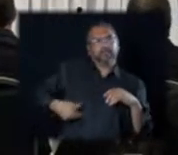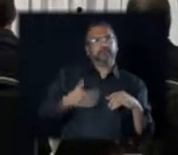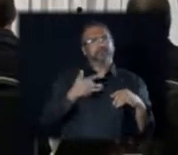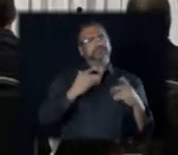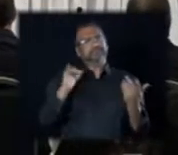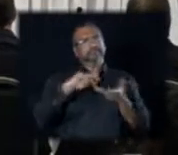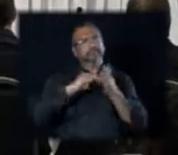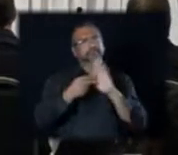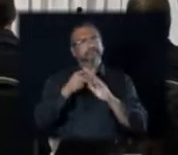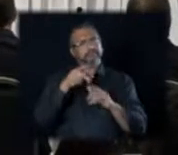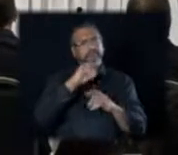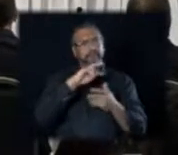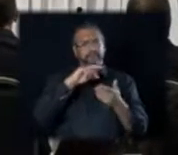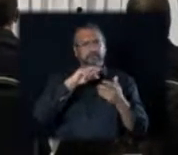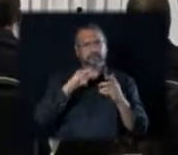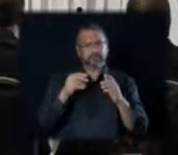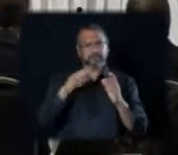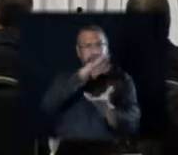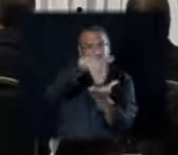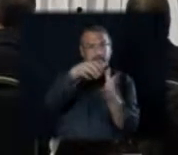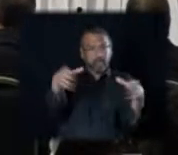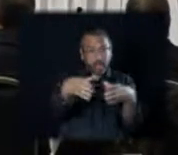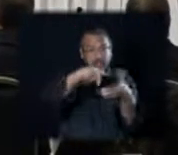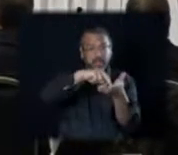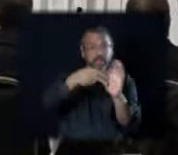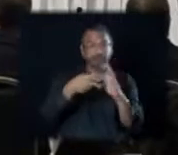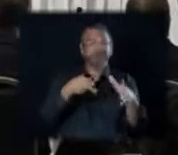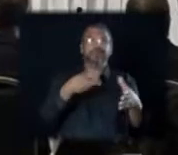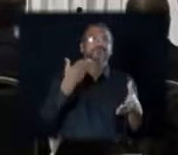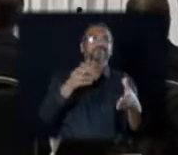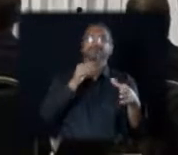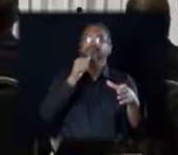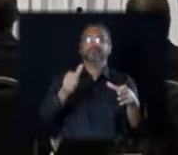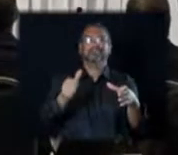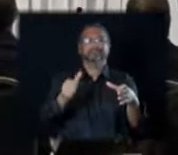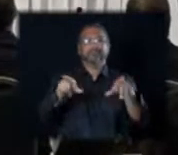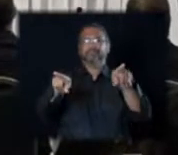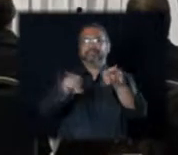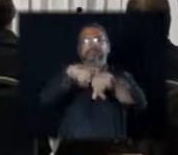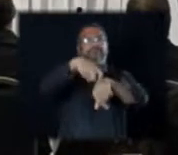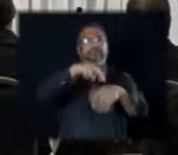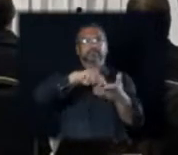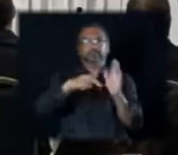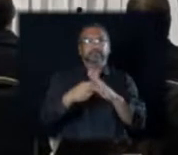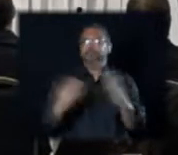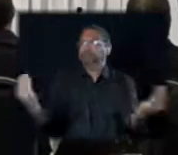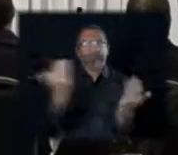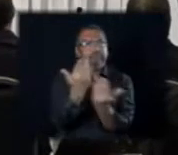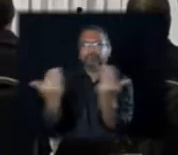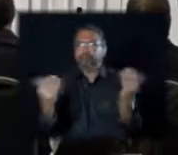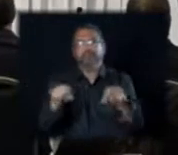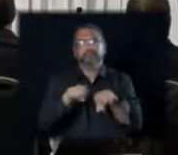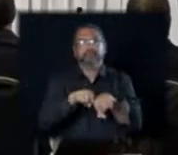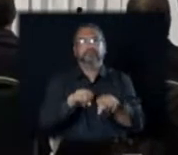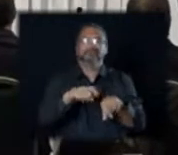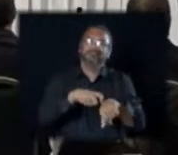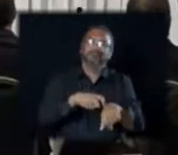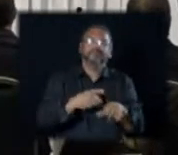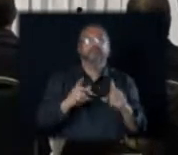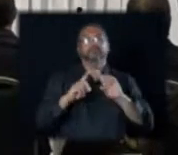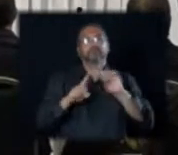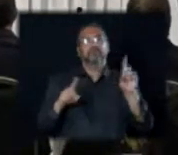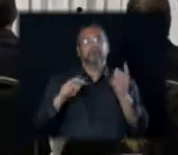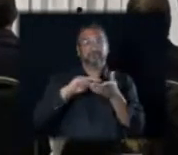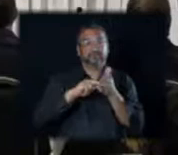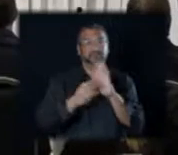lo que puedo entender de lo que usted dice es que no necesariamente recuperan la información a la misma vez. ¿Tiene